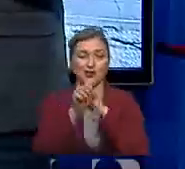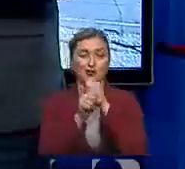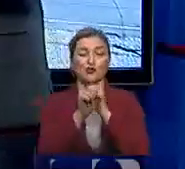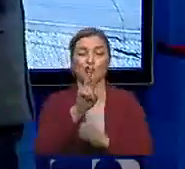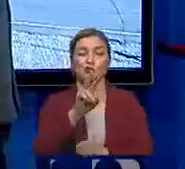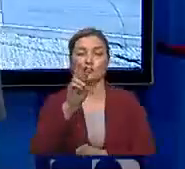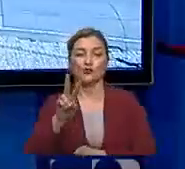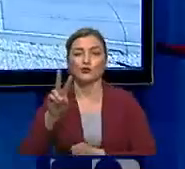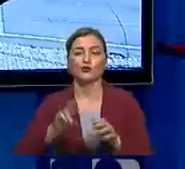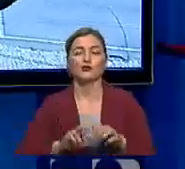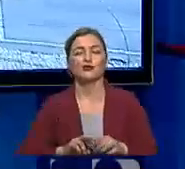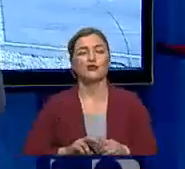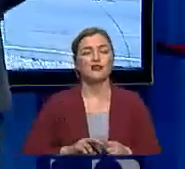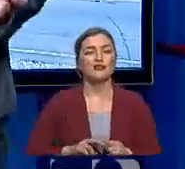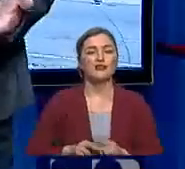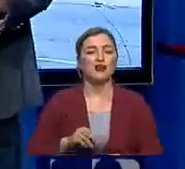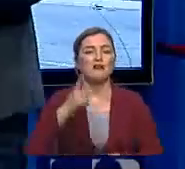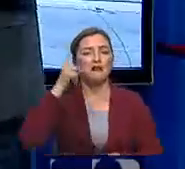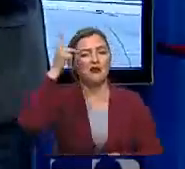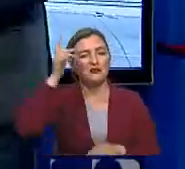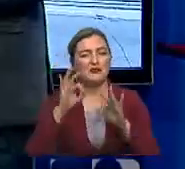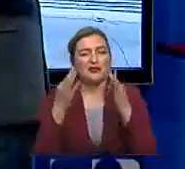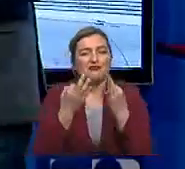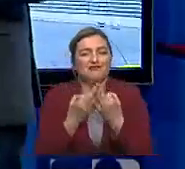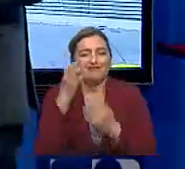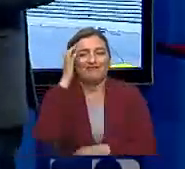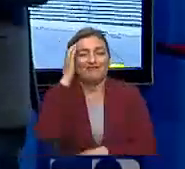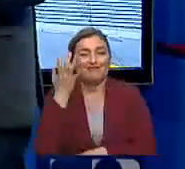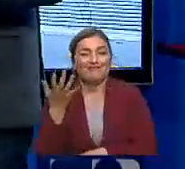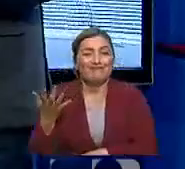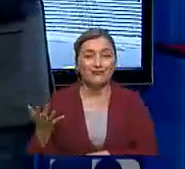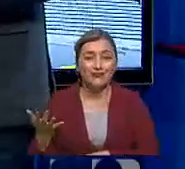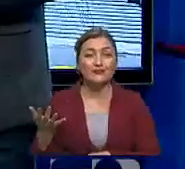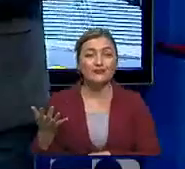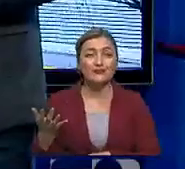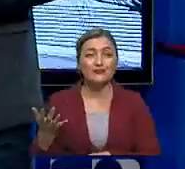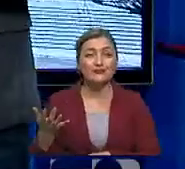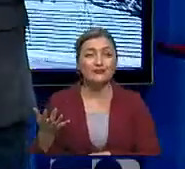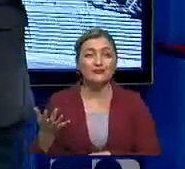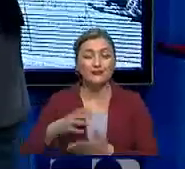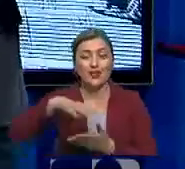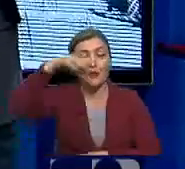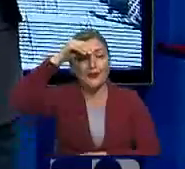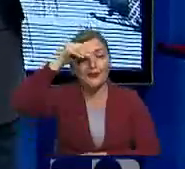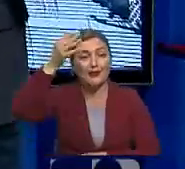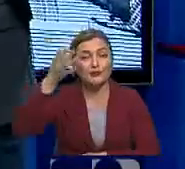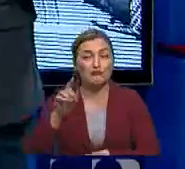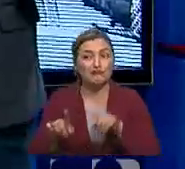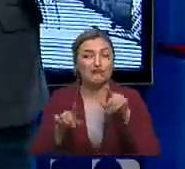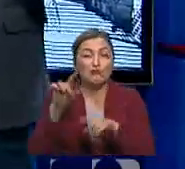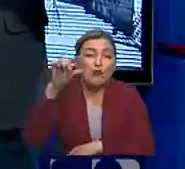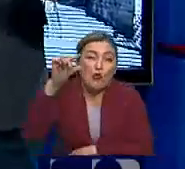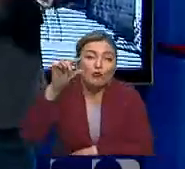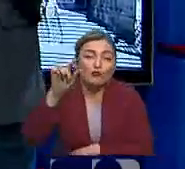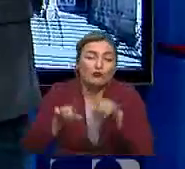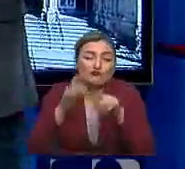Y la gran preocupación de los padres es, ¿van a regresar? ¿Qué va a pasar? Pero sin que hayan aprendido mucho. Esa es la gran preocupación de muchos de nosotros,